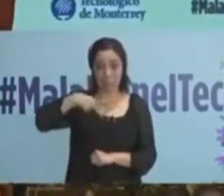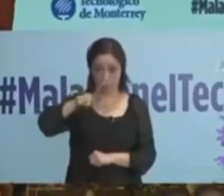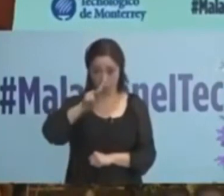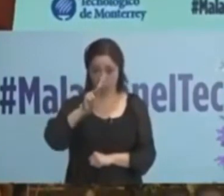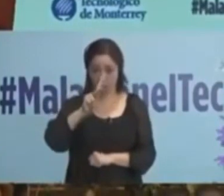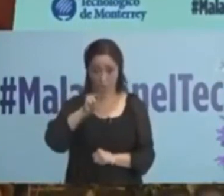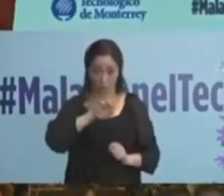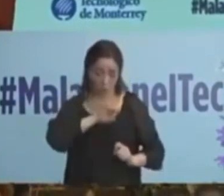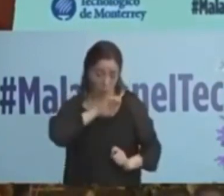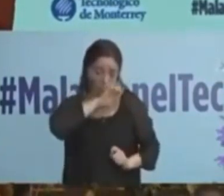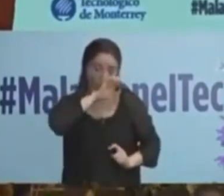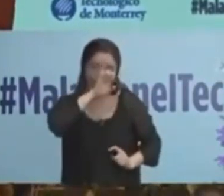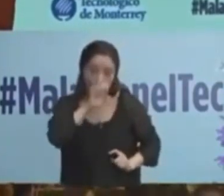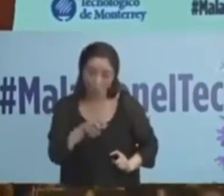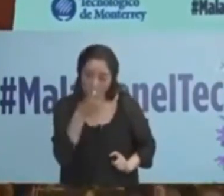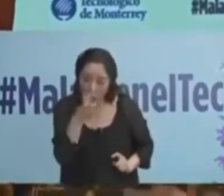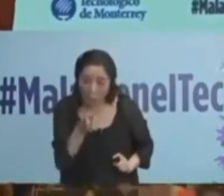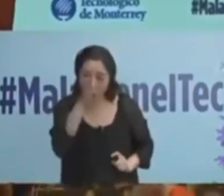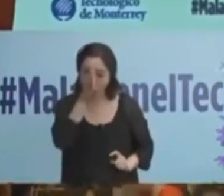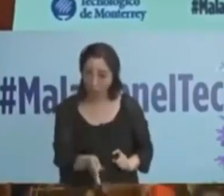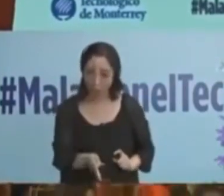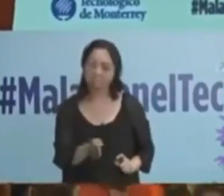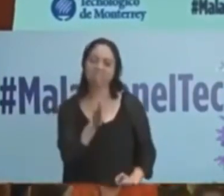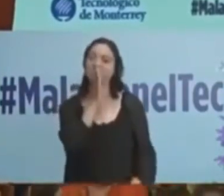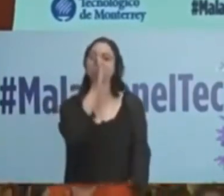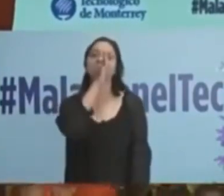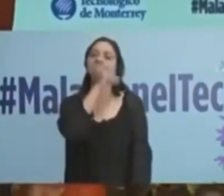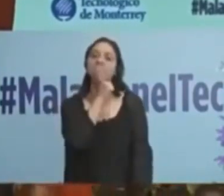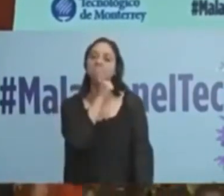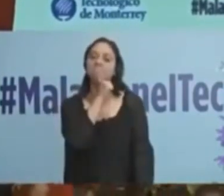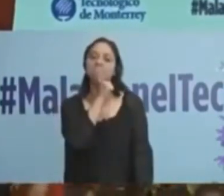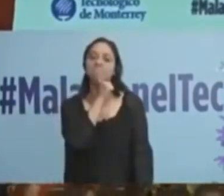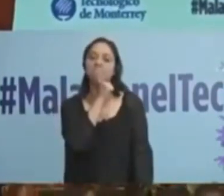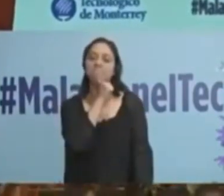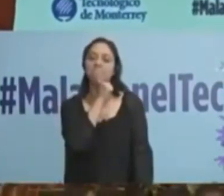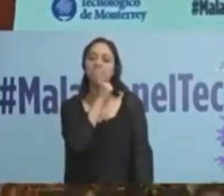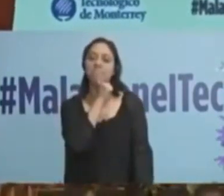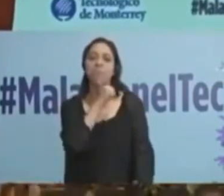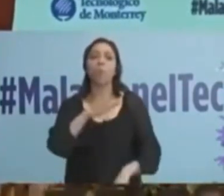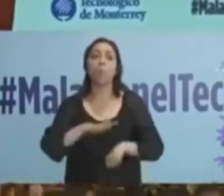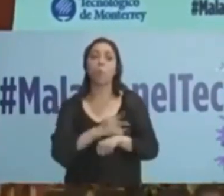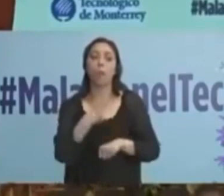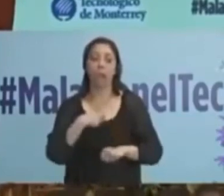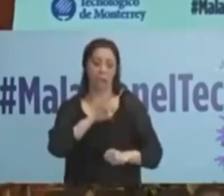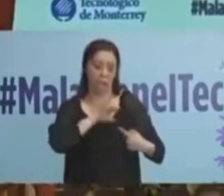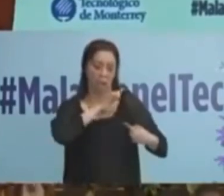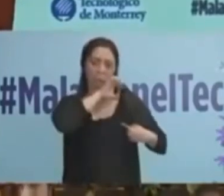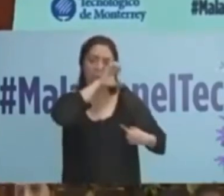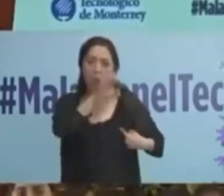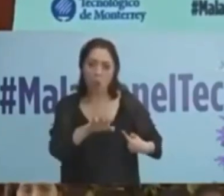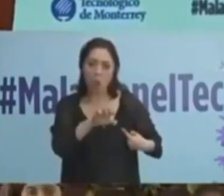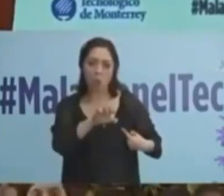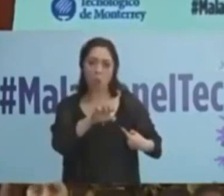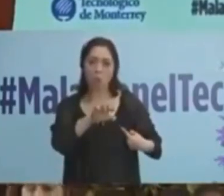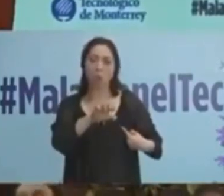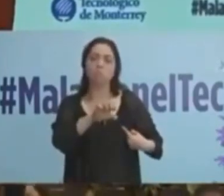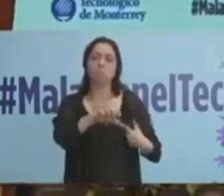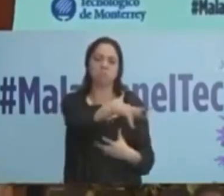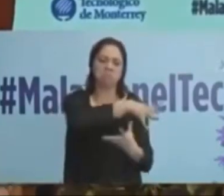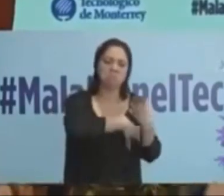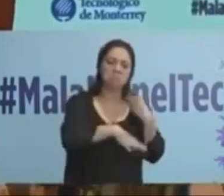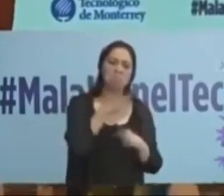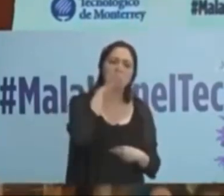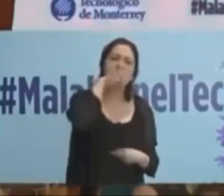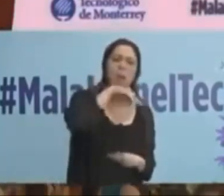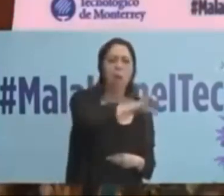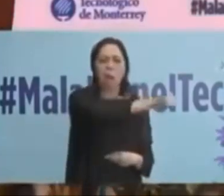aseguró que cree en el amor y la armonía y se preguntó entonces por qué la división porque el odio en nombre de las